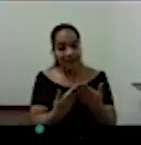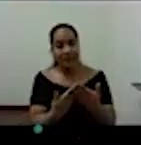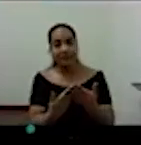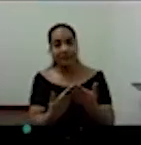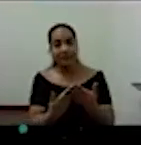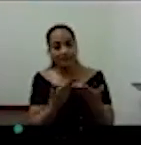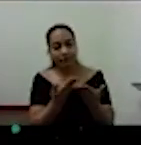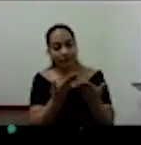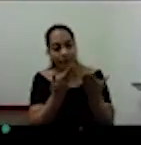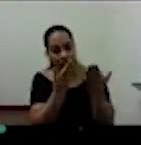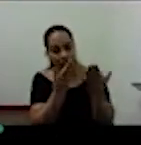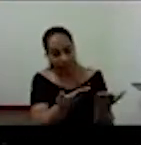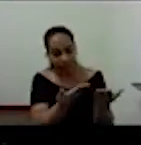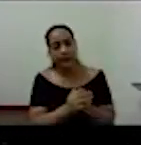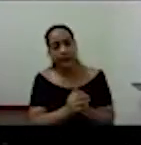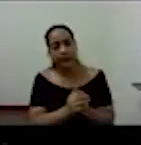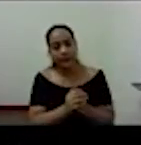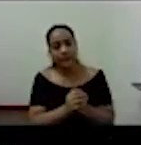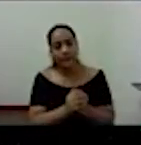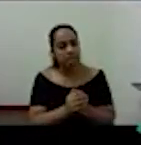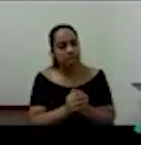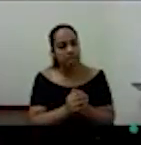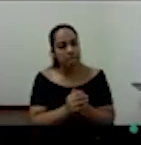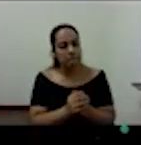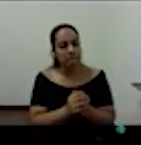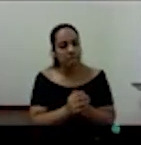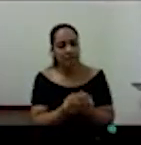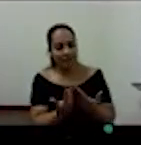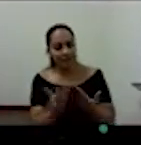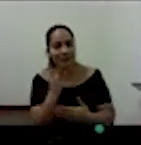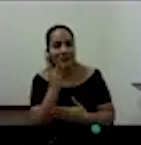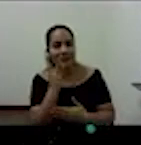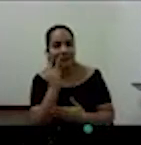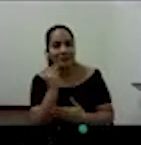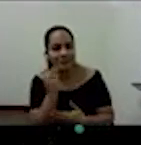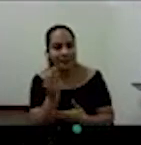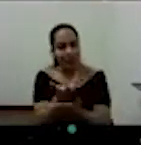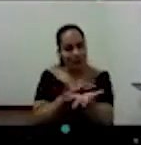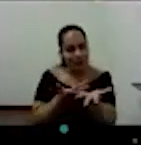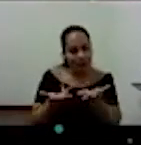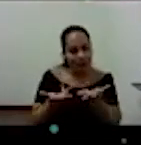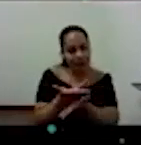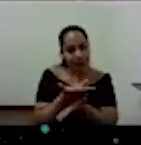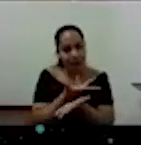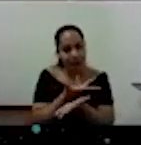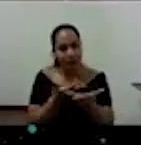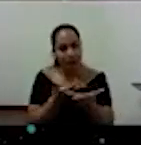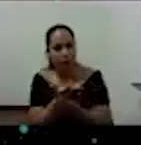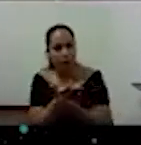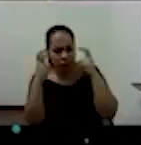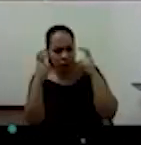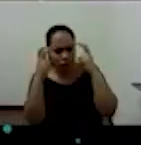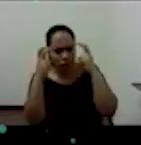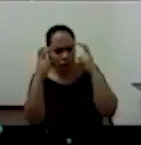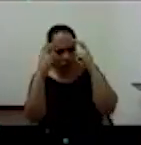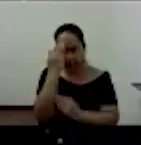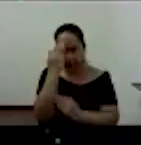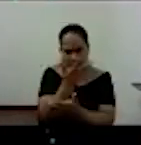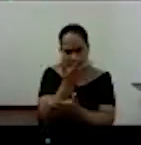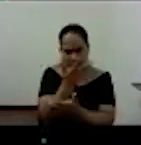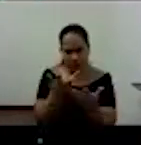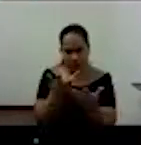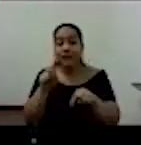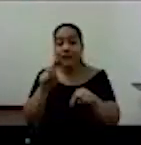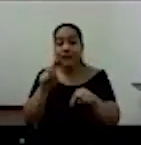usted por brindarnos de su experiencia y compartirnos de todo lo que sabe, y también a todos los asistentes